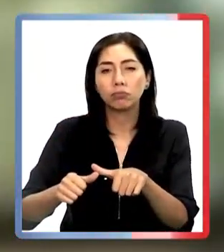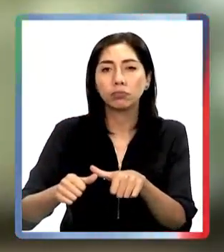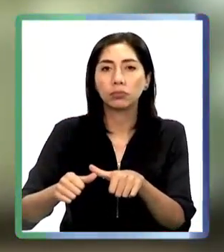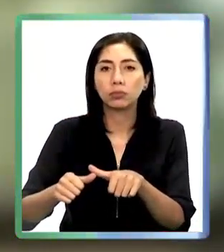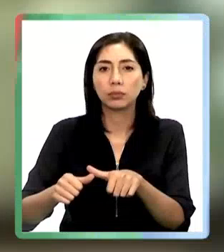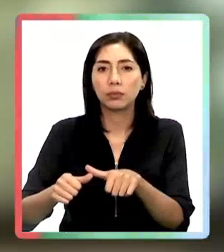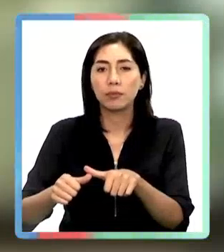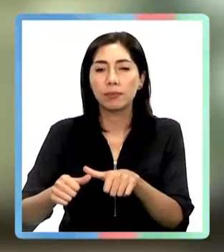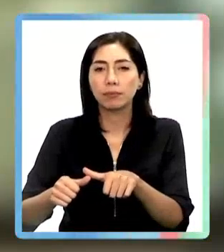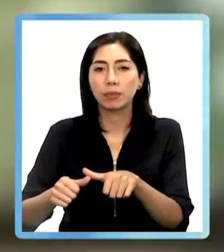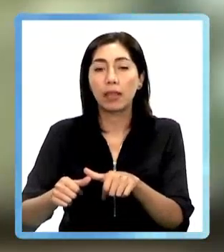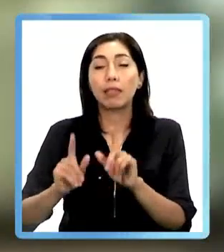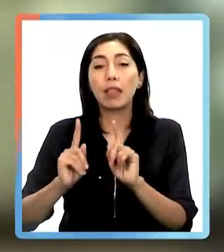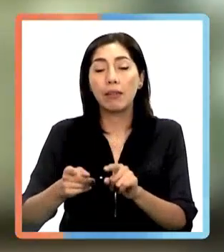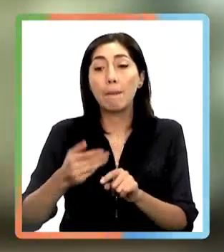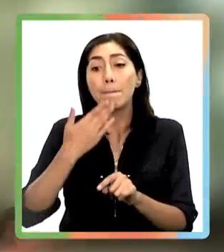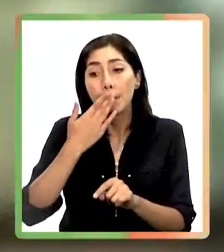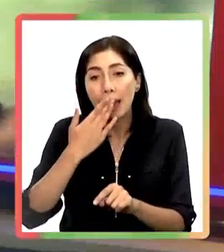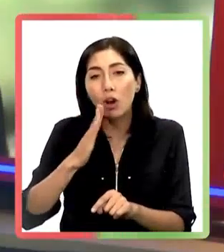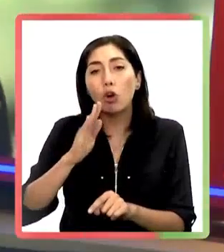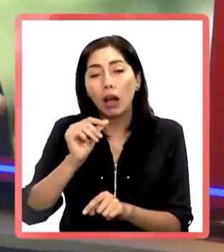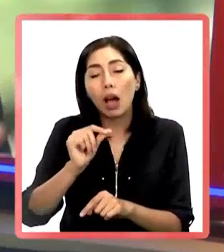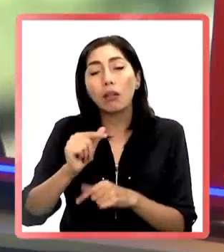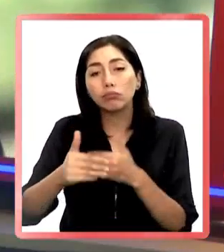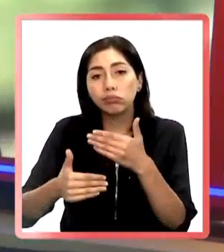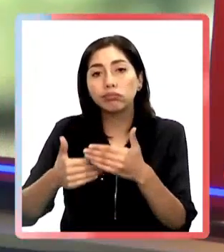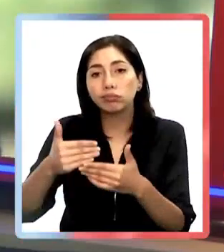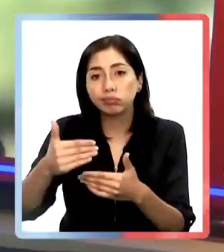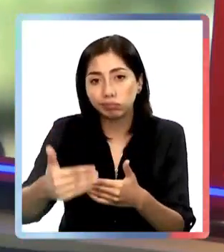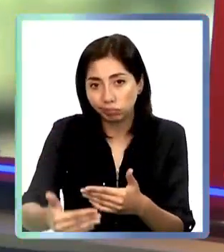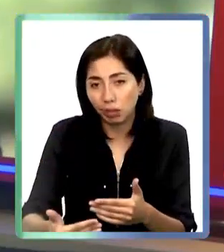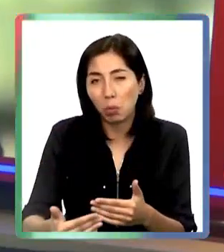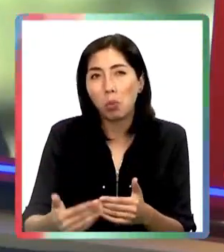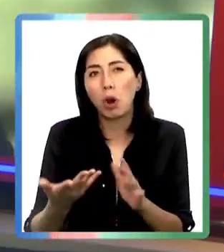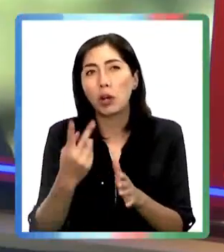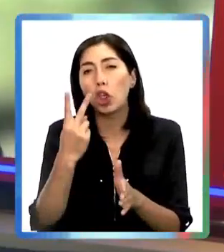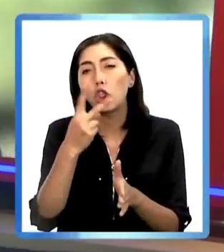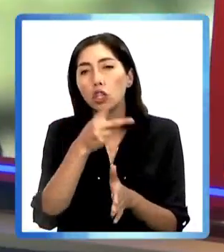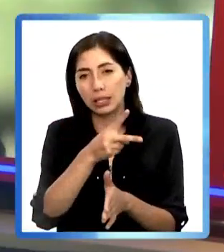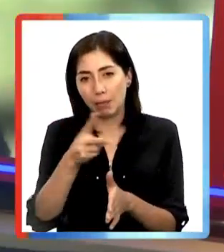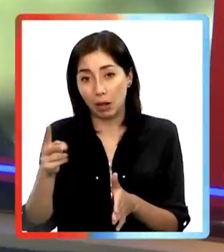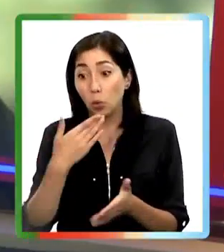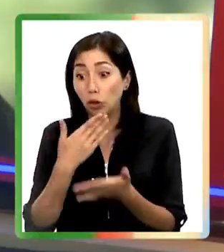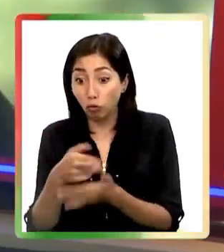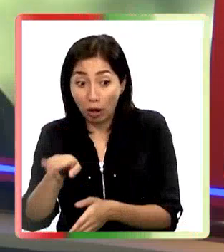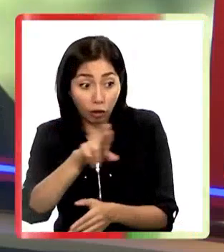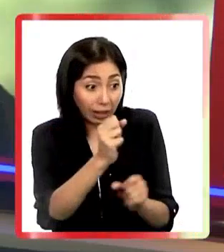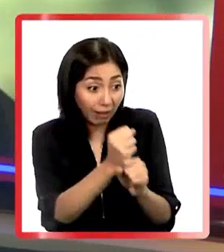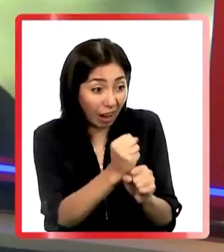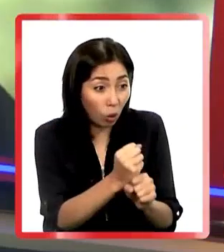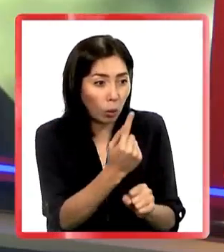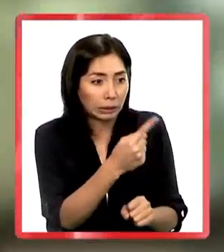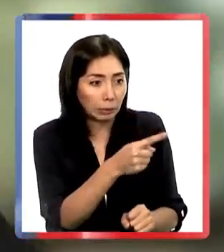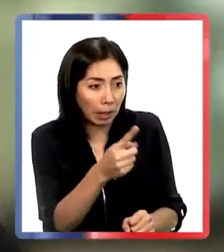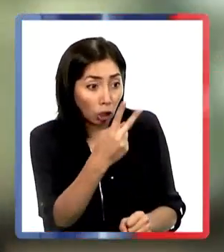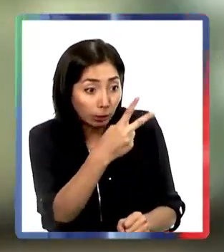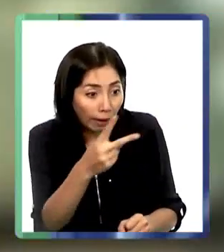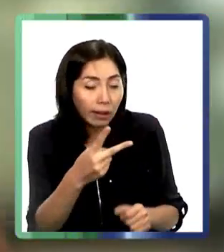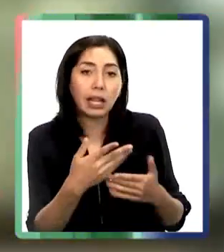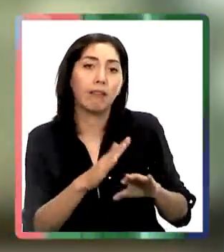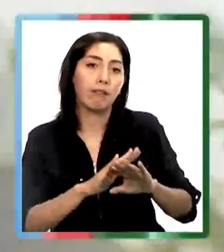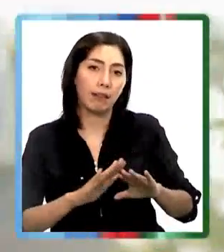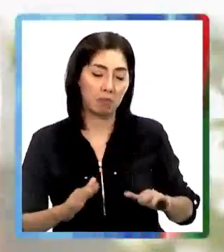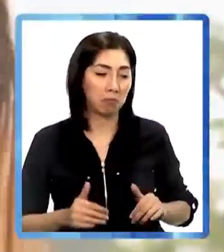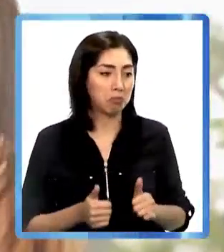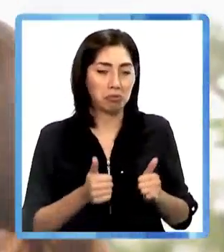permanecer de manera, irse mejorando de forma progresiva en el transcurso de las 2 primeras semanas de vuelta al trabajo. ¿Ah?